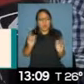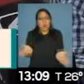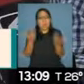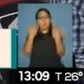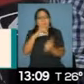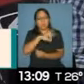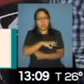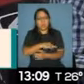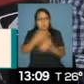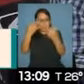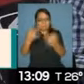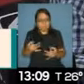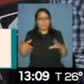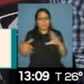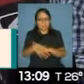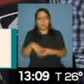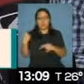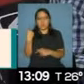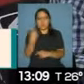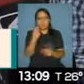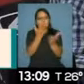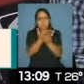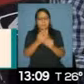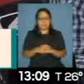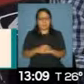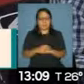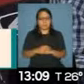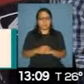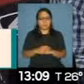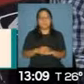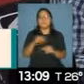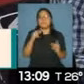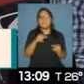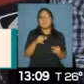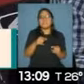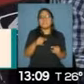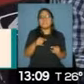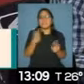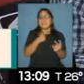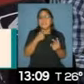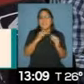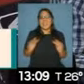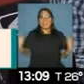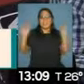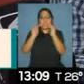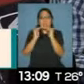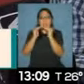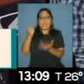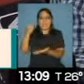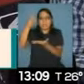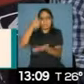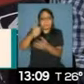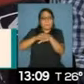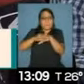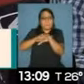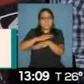aumento salarial acorde al que nosotros estamos solicitando, que es simplemente igualar la canasta básica total